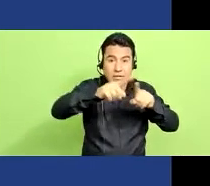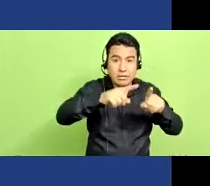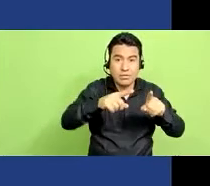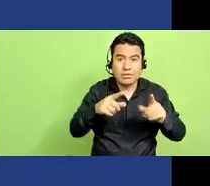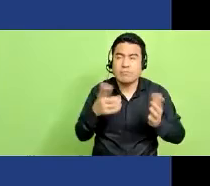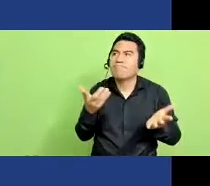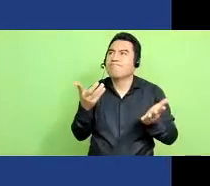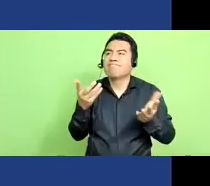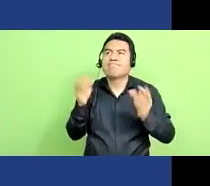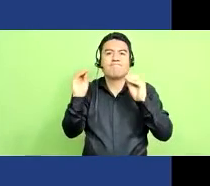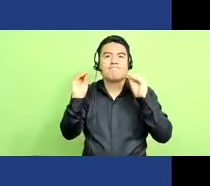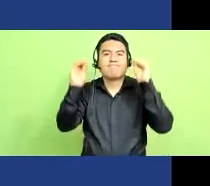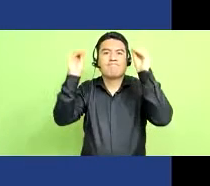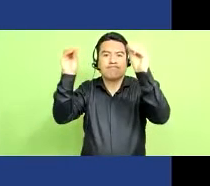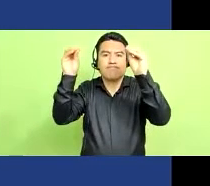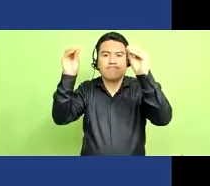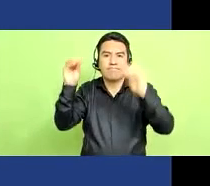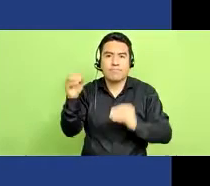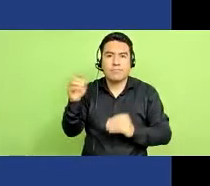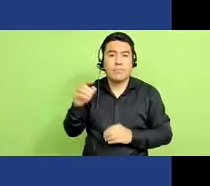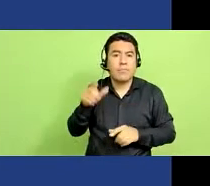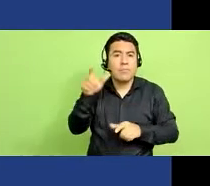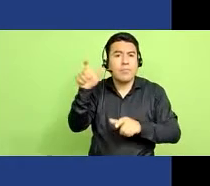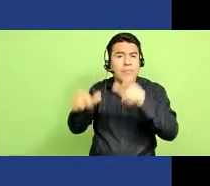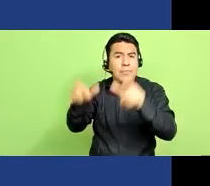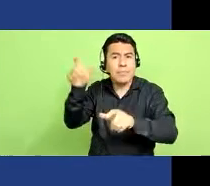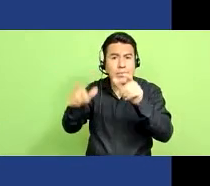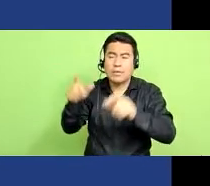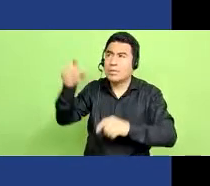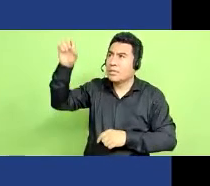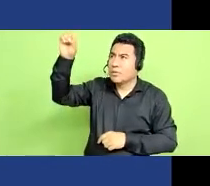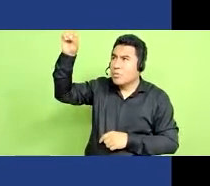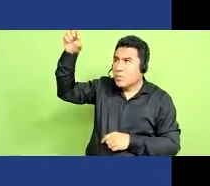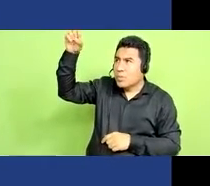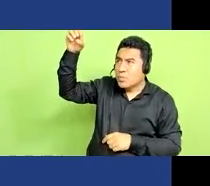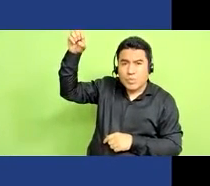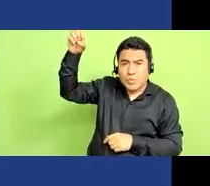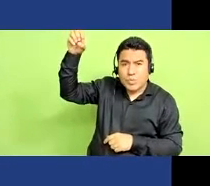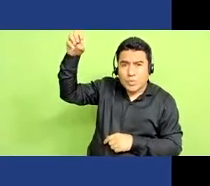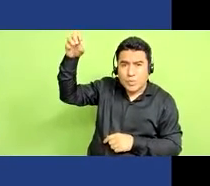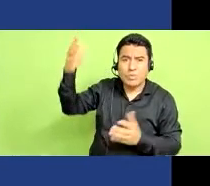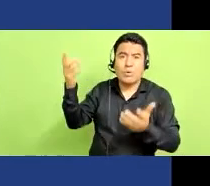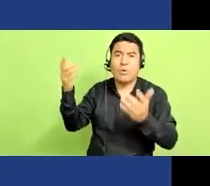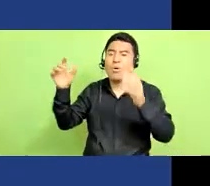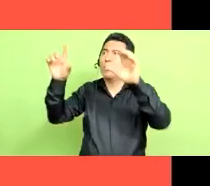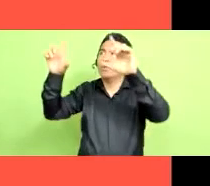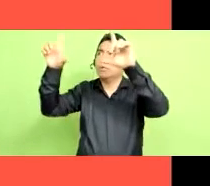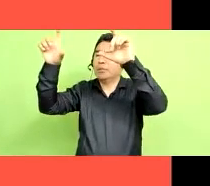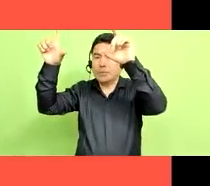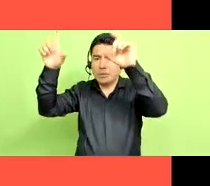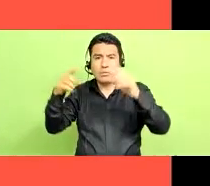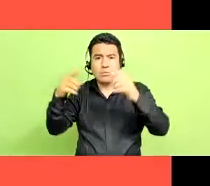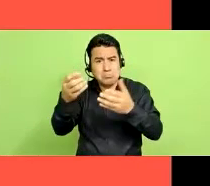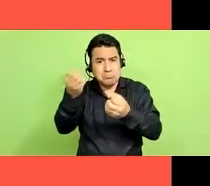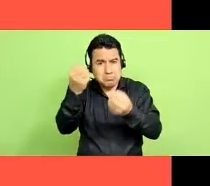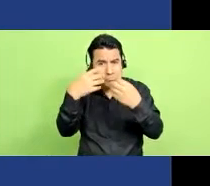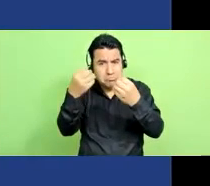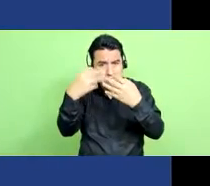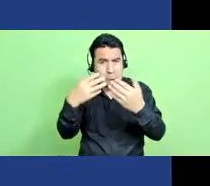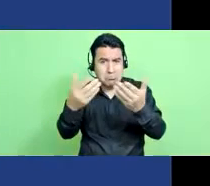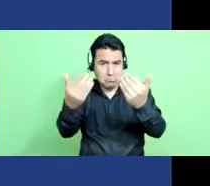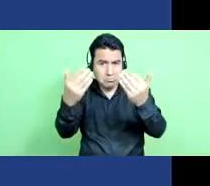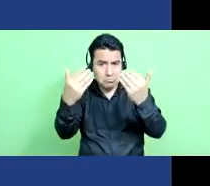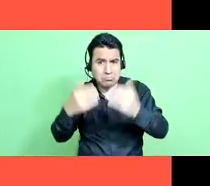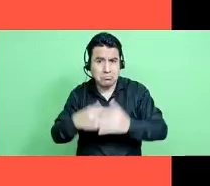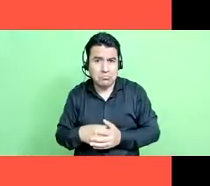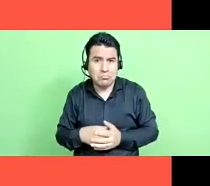este adecuaciones respecto a ello de repente si nos dan algún mayor alcance como para los espacios que se